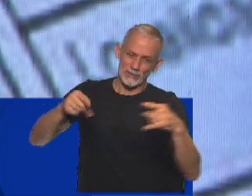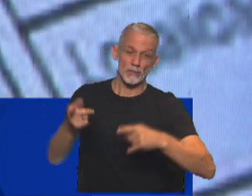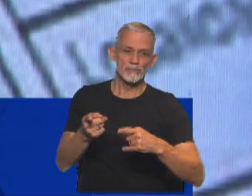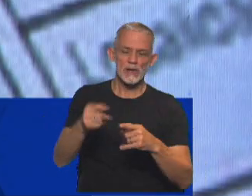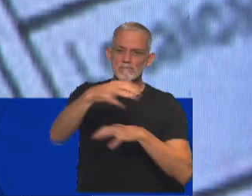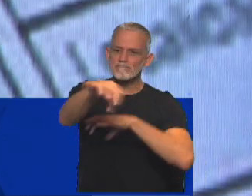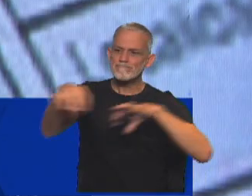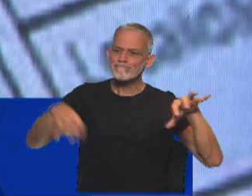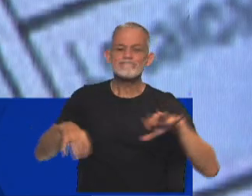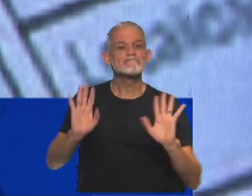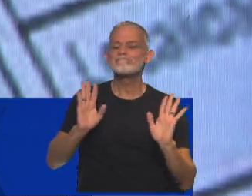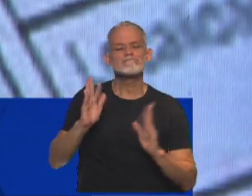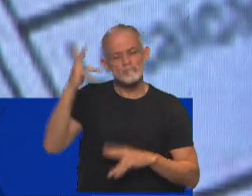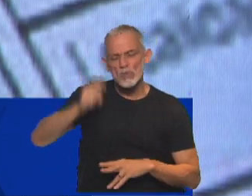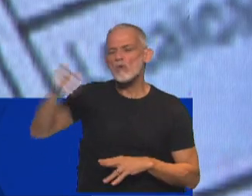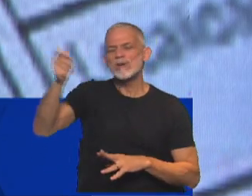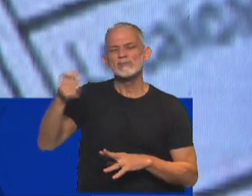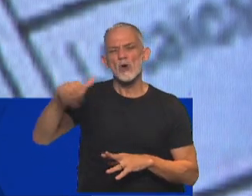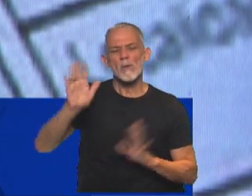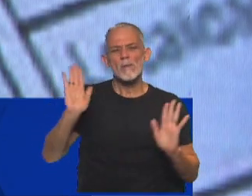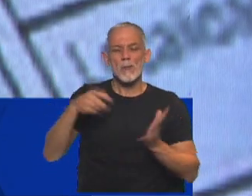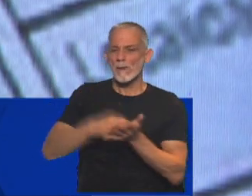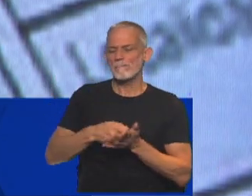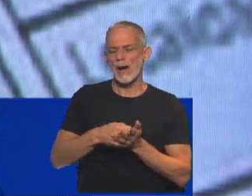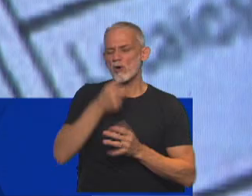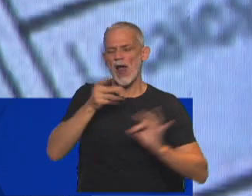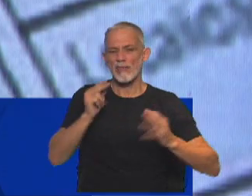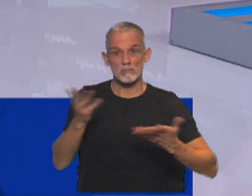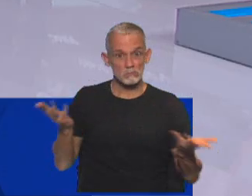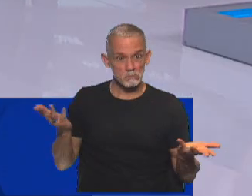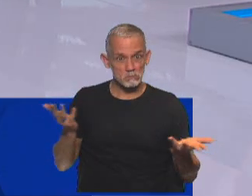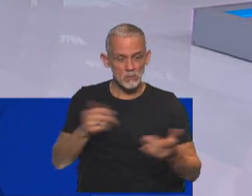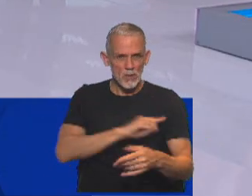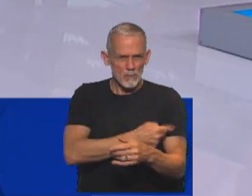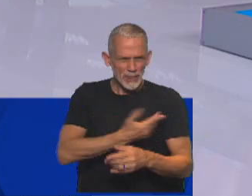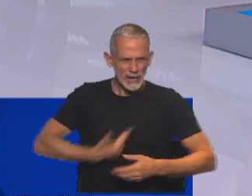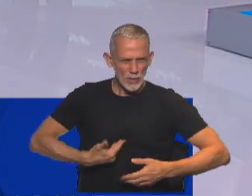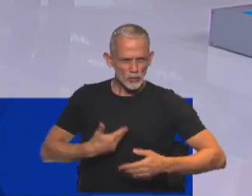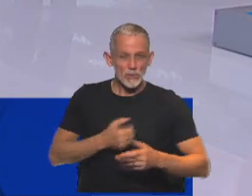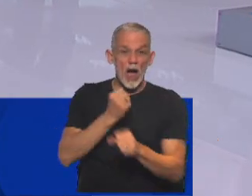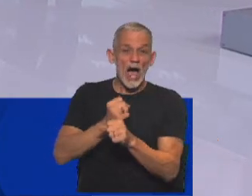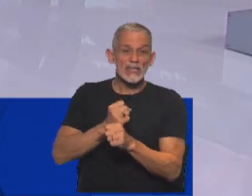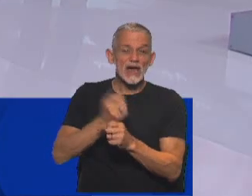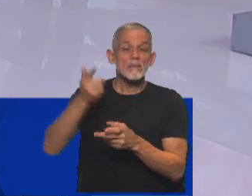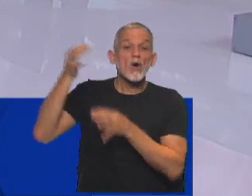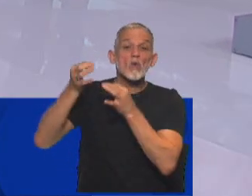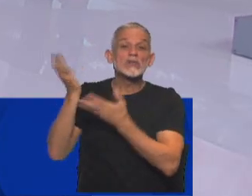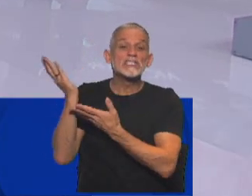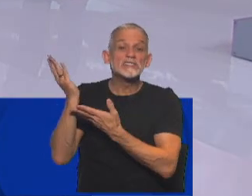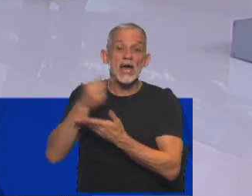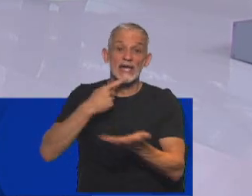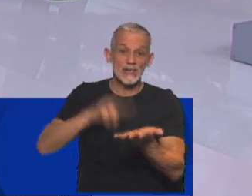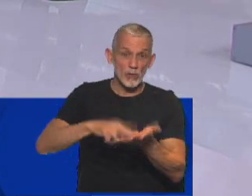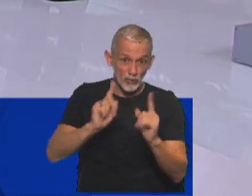han planteado que van a acudir a la justicia justamente para evitar el pago. Esto es una disposición del Ejecutivo. Hasta que no se expide el máximo tribunal de justicia, el impuesto